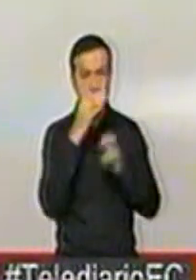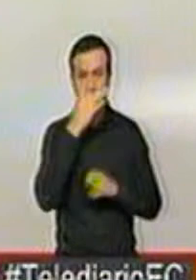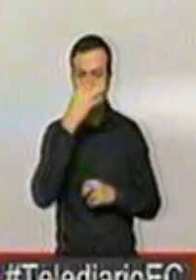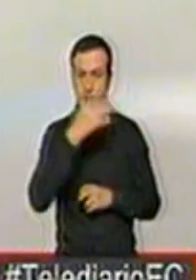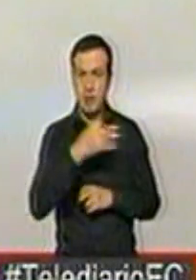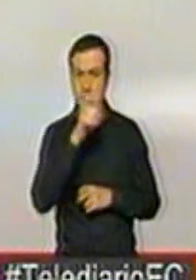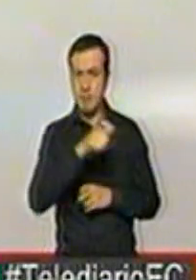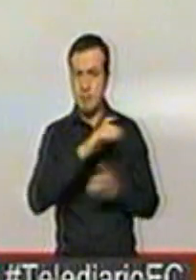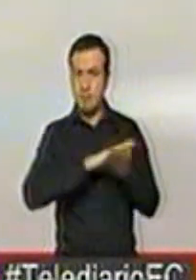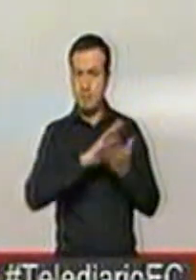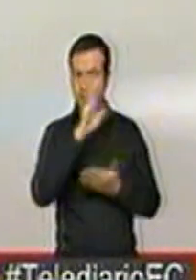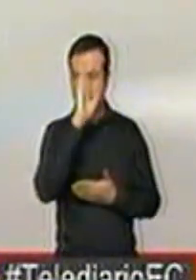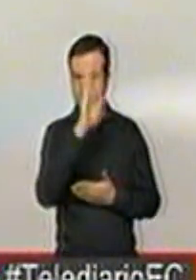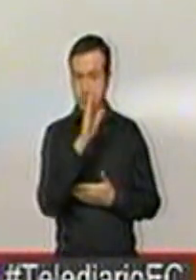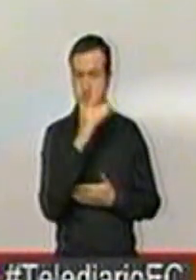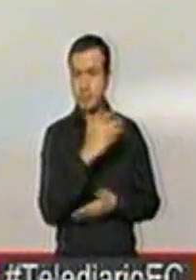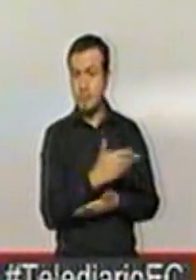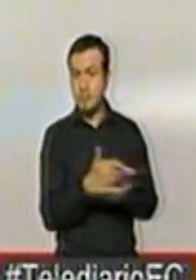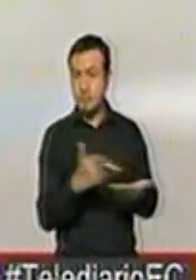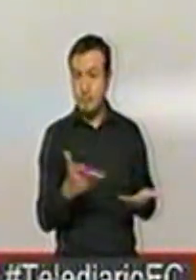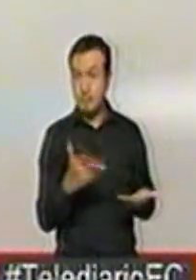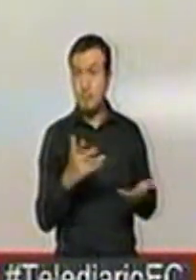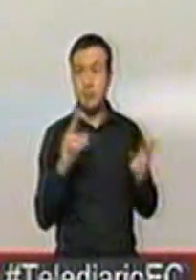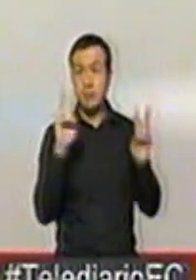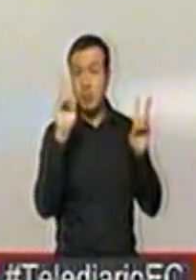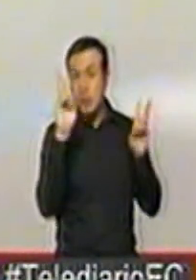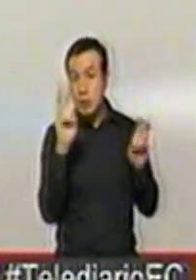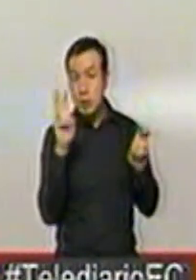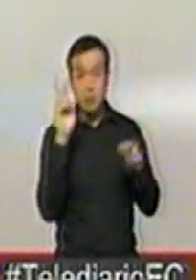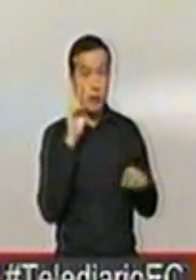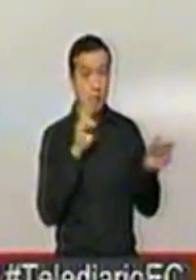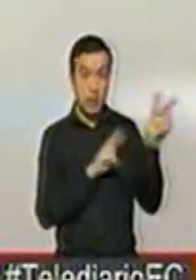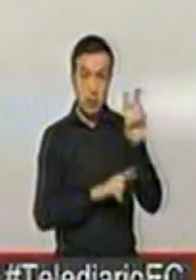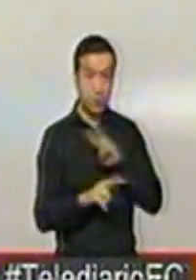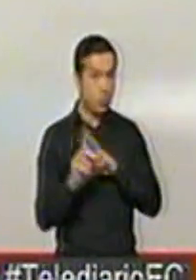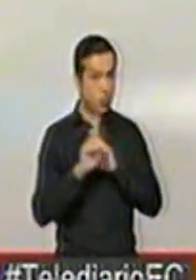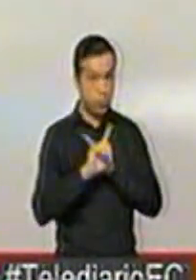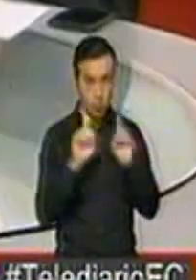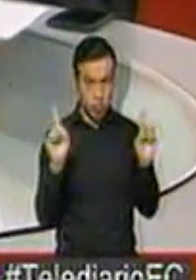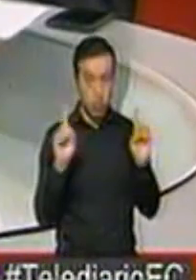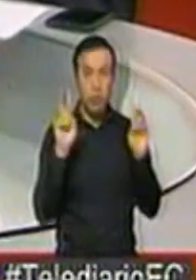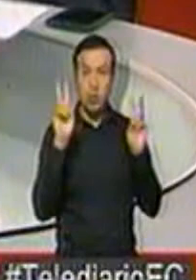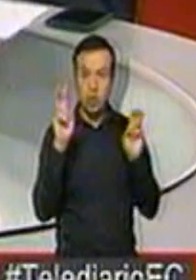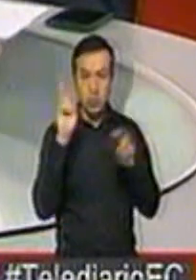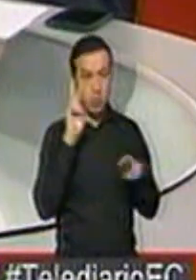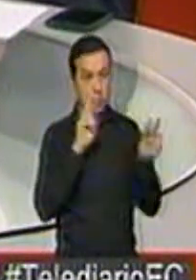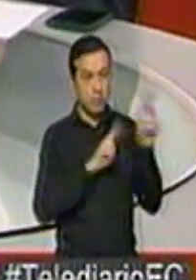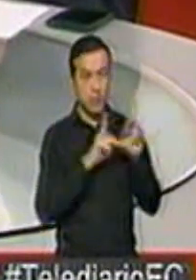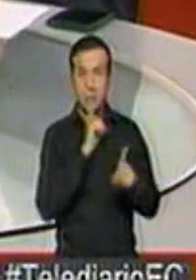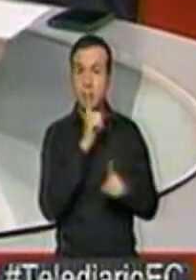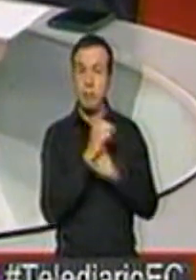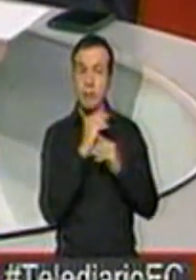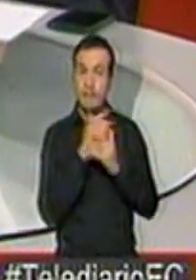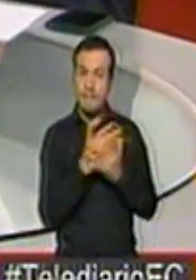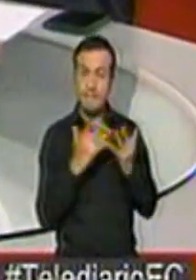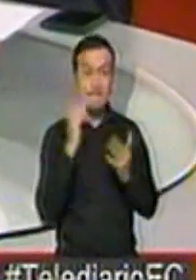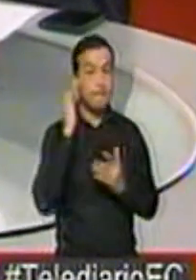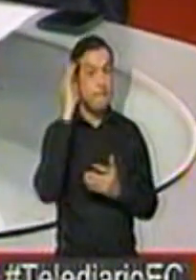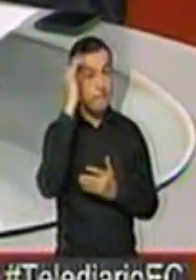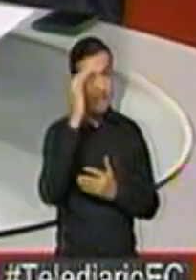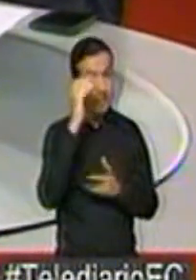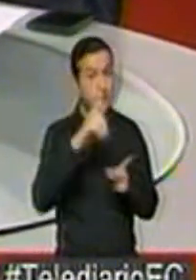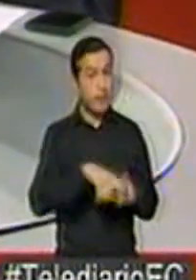y transparencia no eso no es materia de la evaluación pero esto es materia para efectivamente a futuro